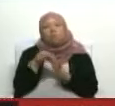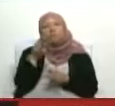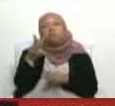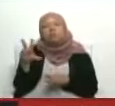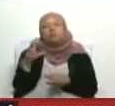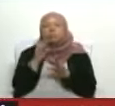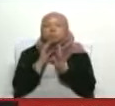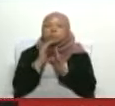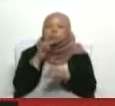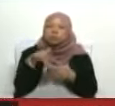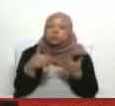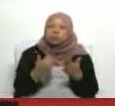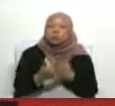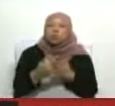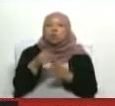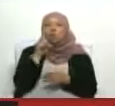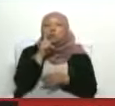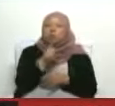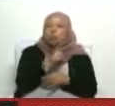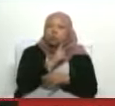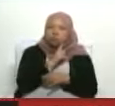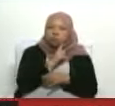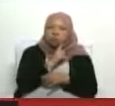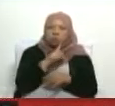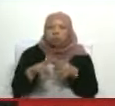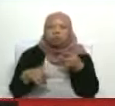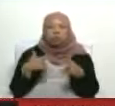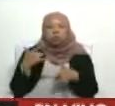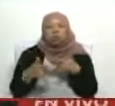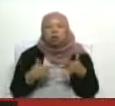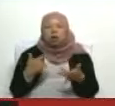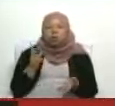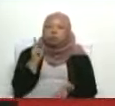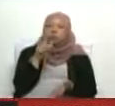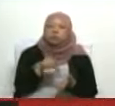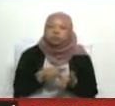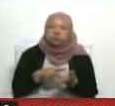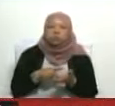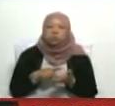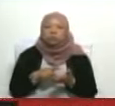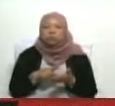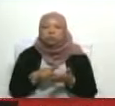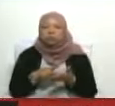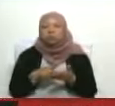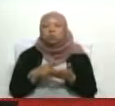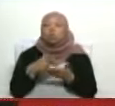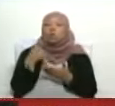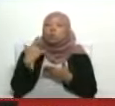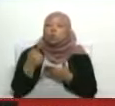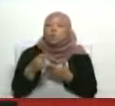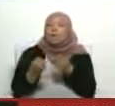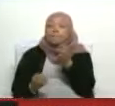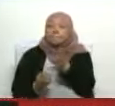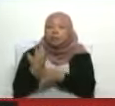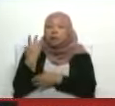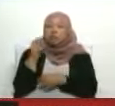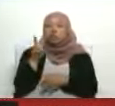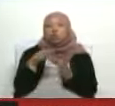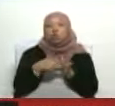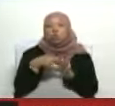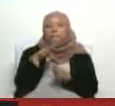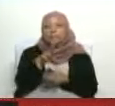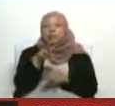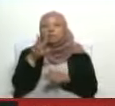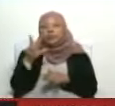La primera le dimos como nombre Alta Conspiración. Fue desactivada en el mes de mayo del año